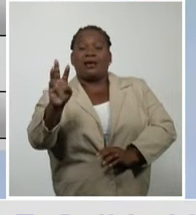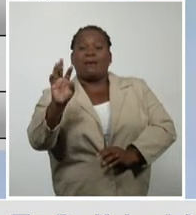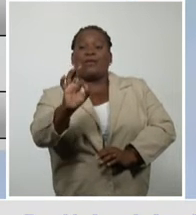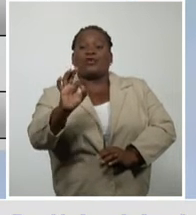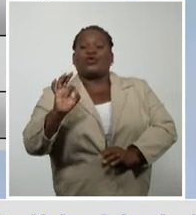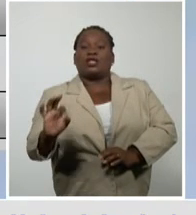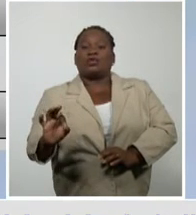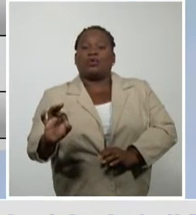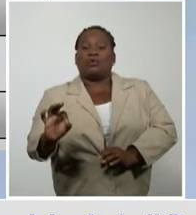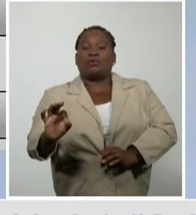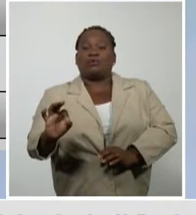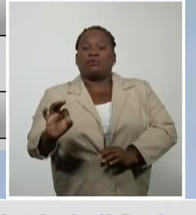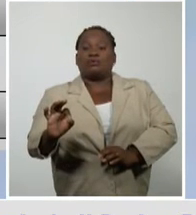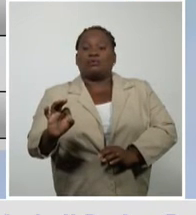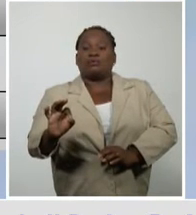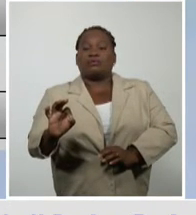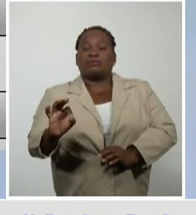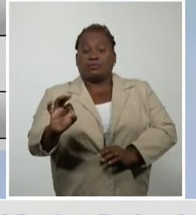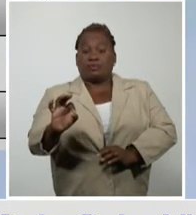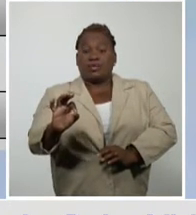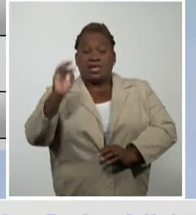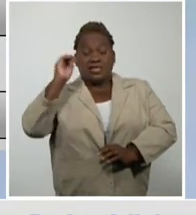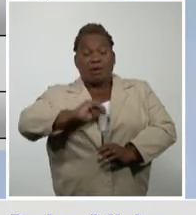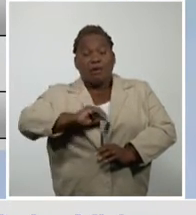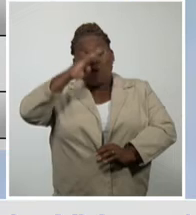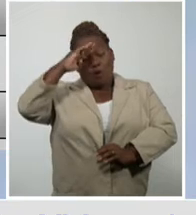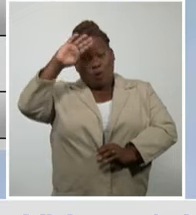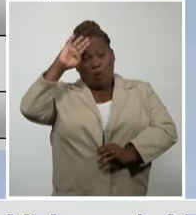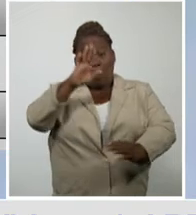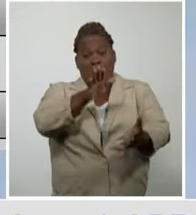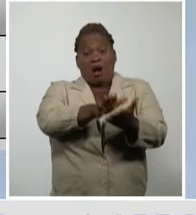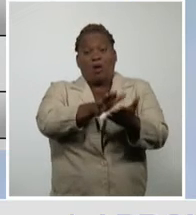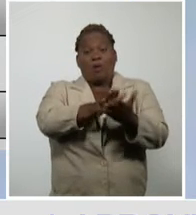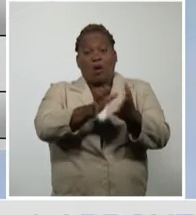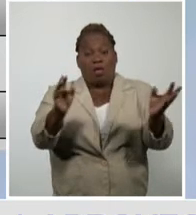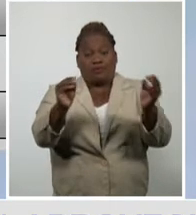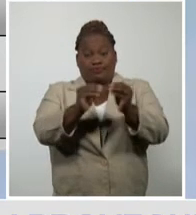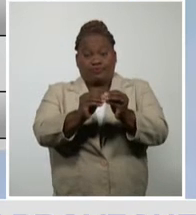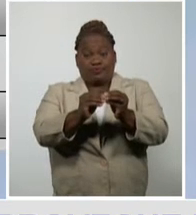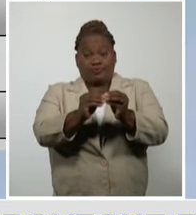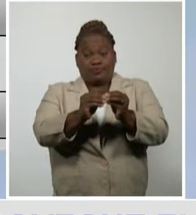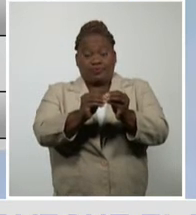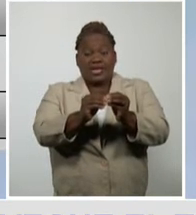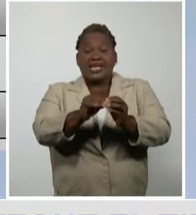De esta forma, en Cuba se acumulan un total de